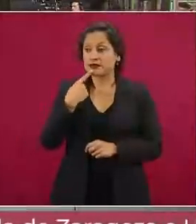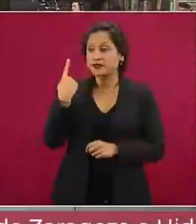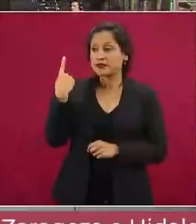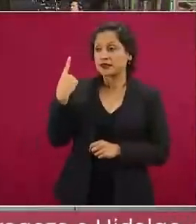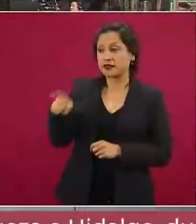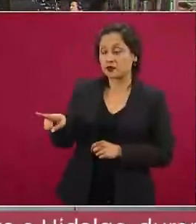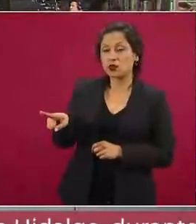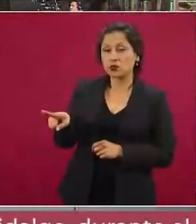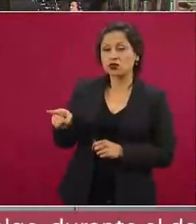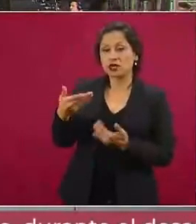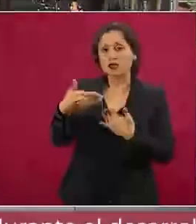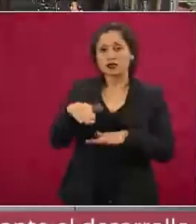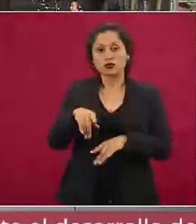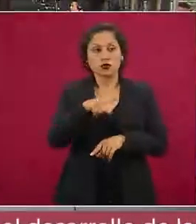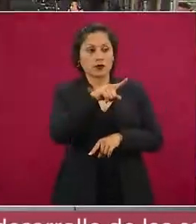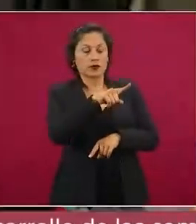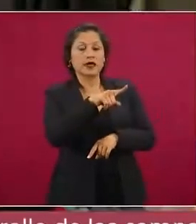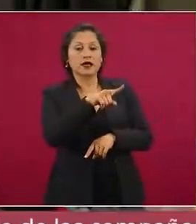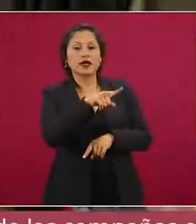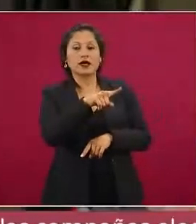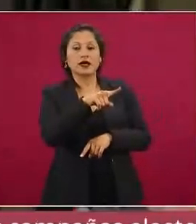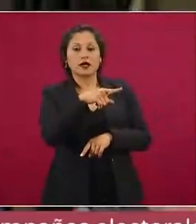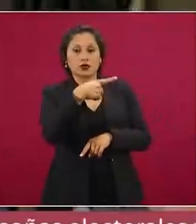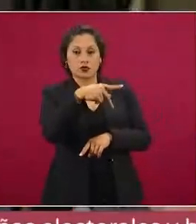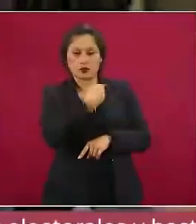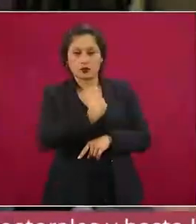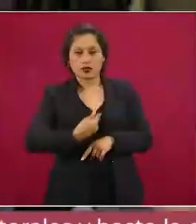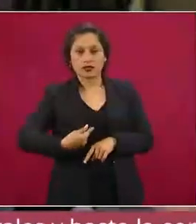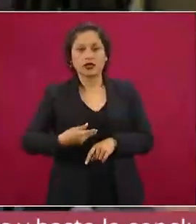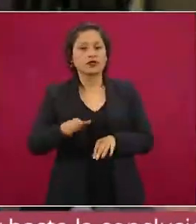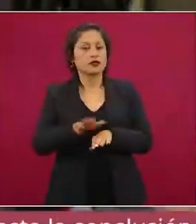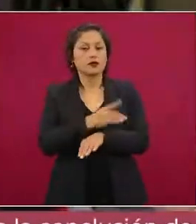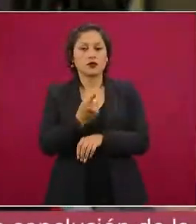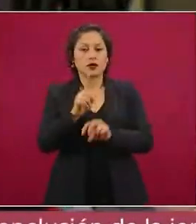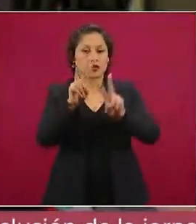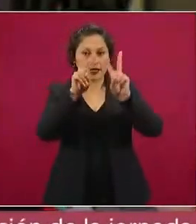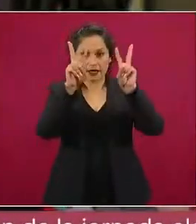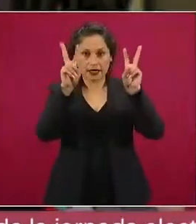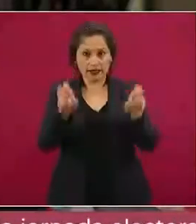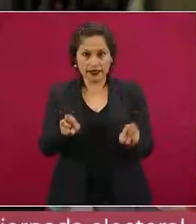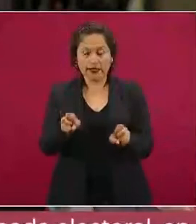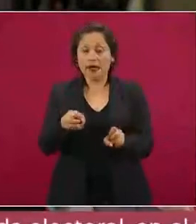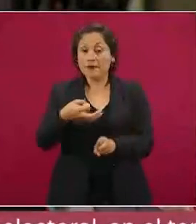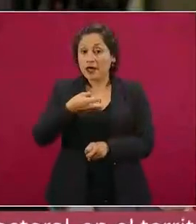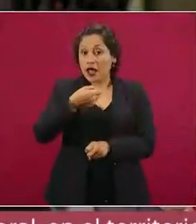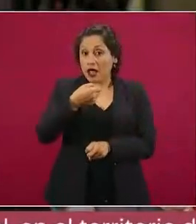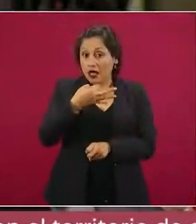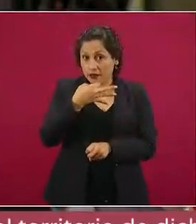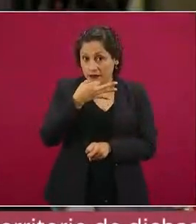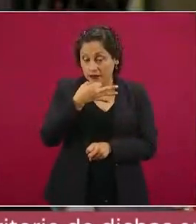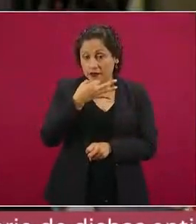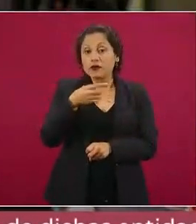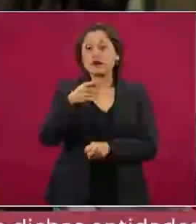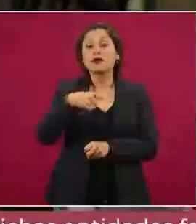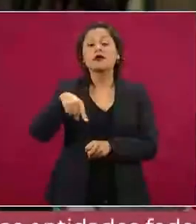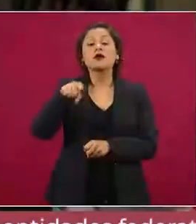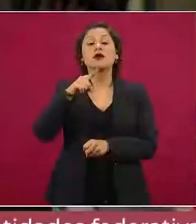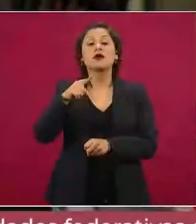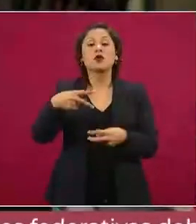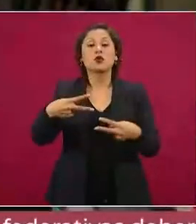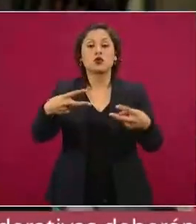funcionarios de la Secretaría de Salud por el robo de estos medicamentos oncológicos e incluso aseguran que se pudo haber tratado hasta de un